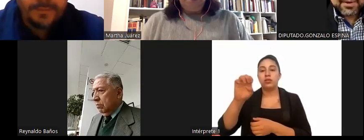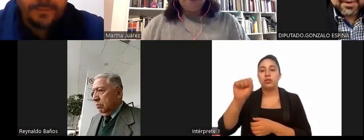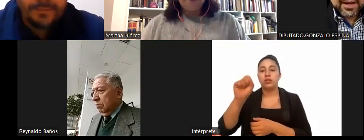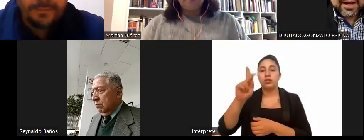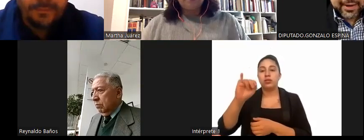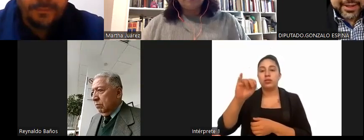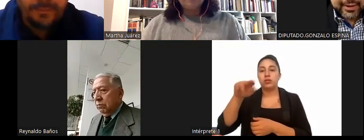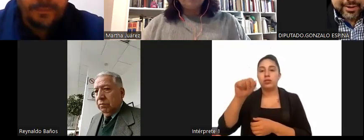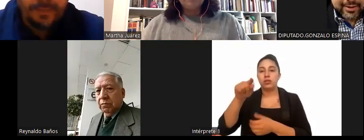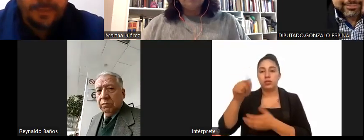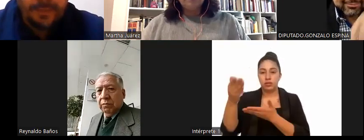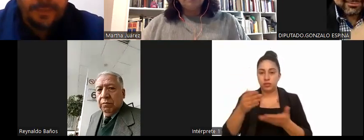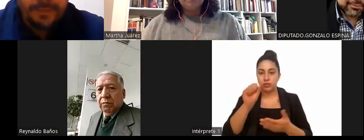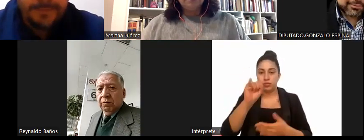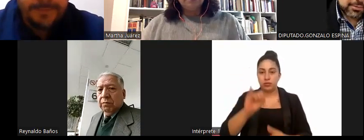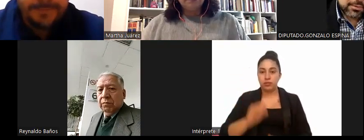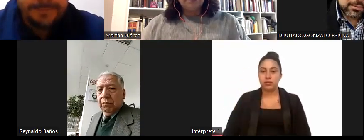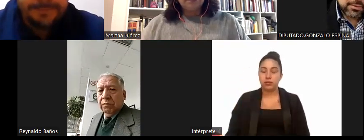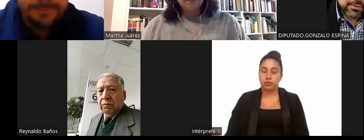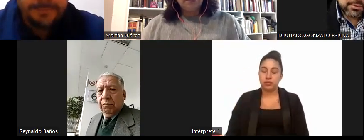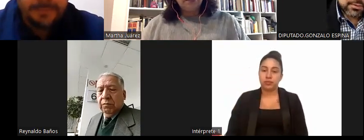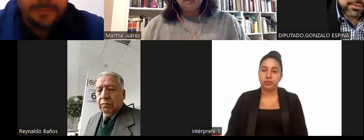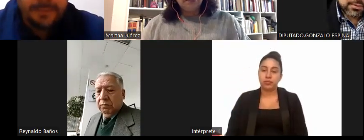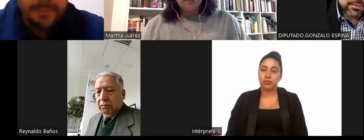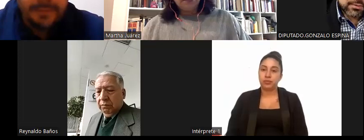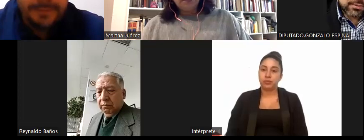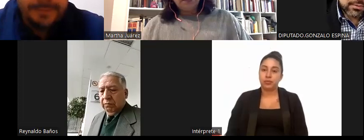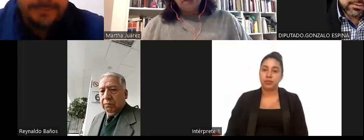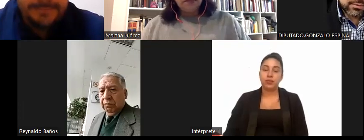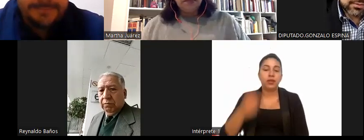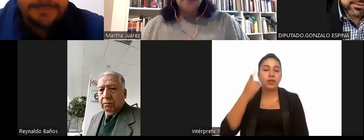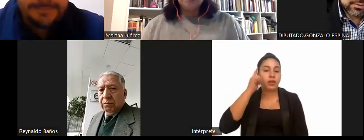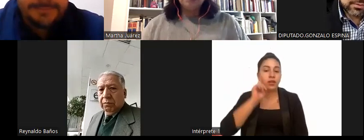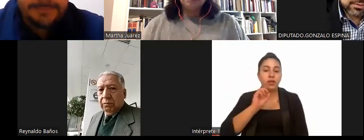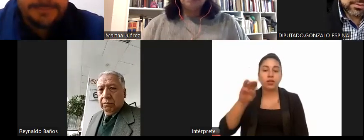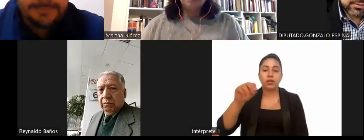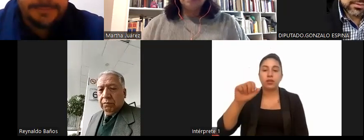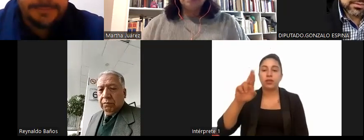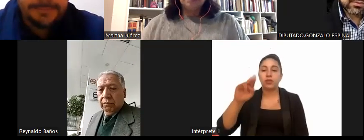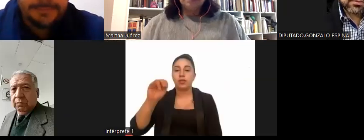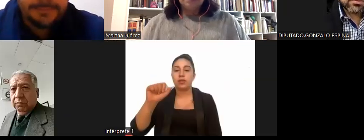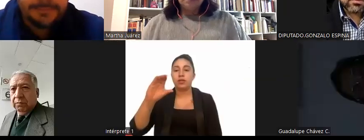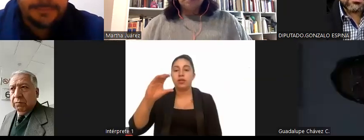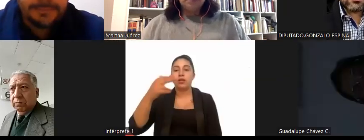Espina Miranda, presente. Diputada María Guadalupe Chávez Contreras.